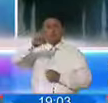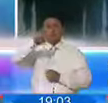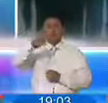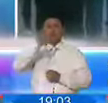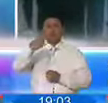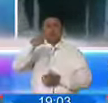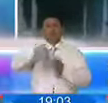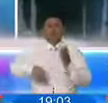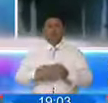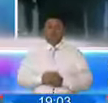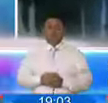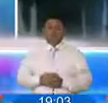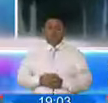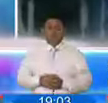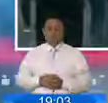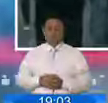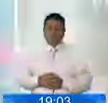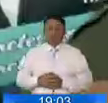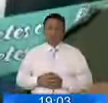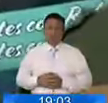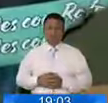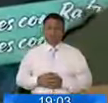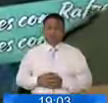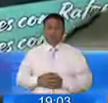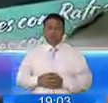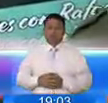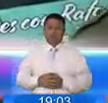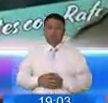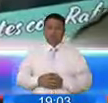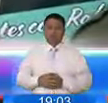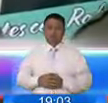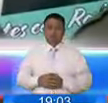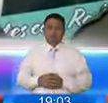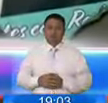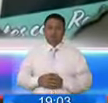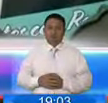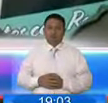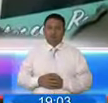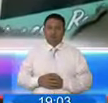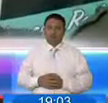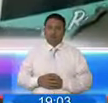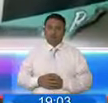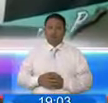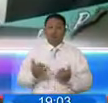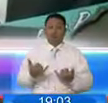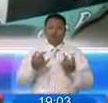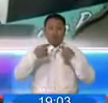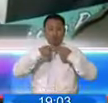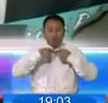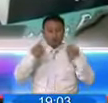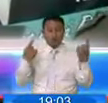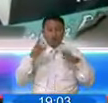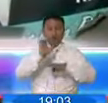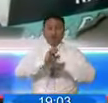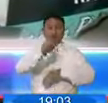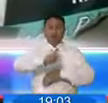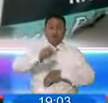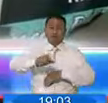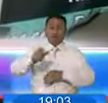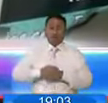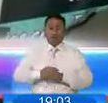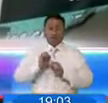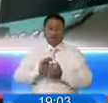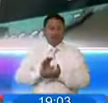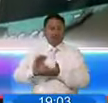respecto a este tema es una convocatoria al pueblo ecuatoriano a